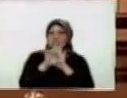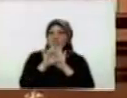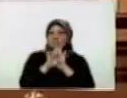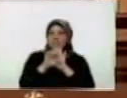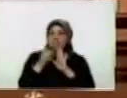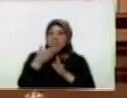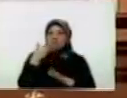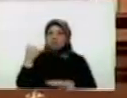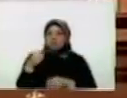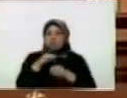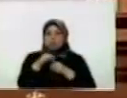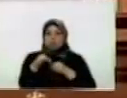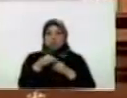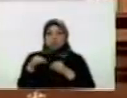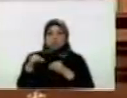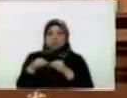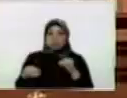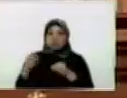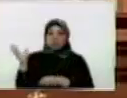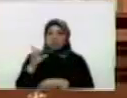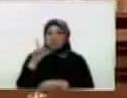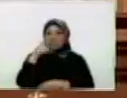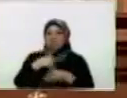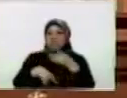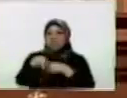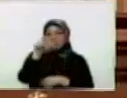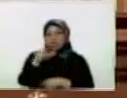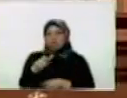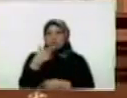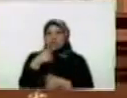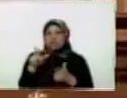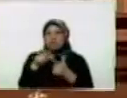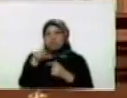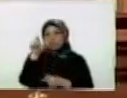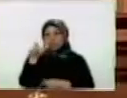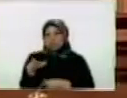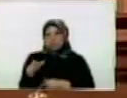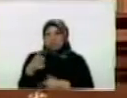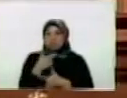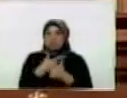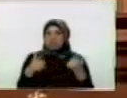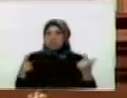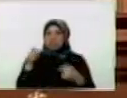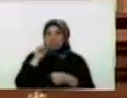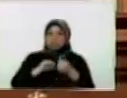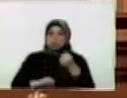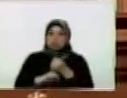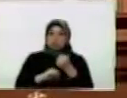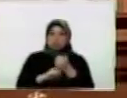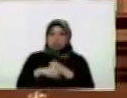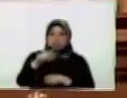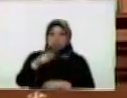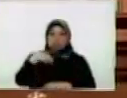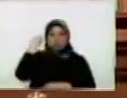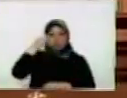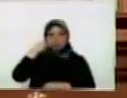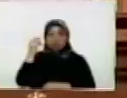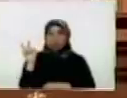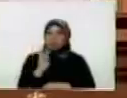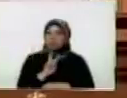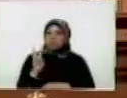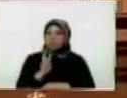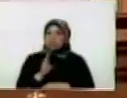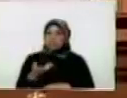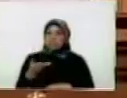cámaras municipales y tenemos la mayoría en el país. ¿Qué más quiere esta oposición en Venezuela que